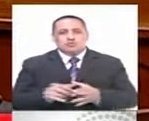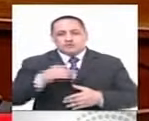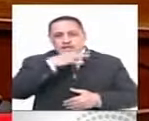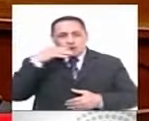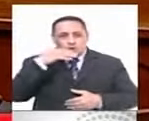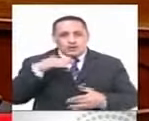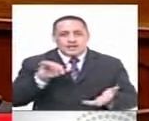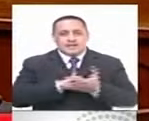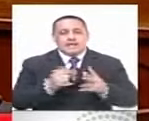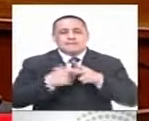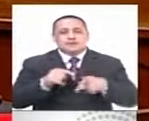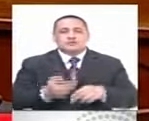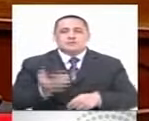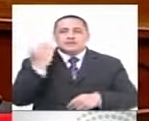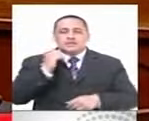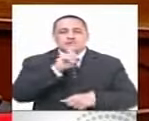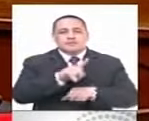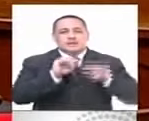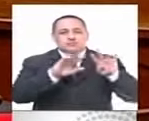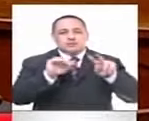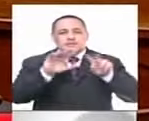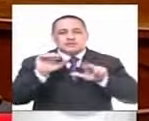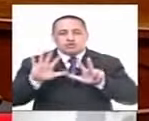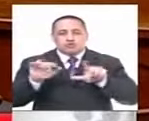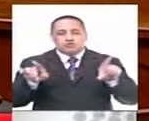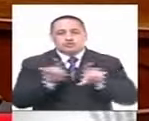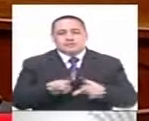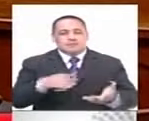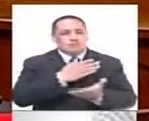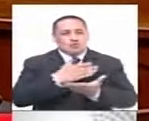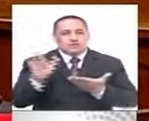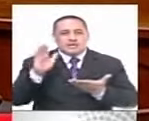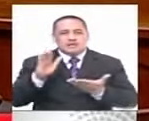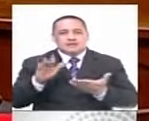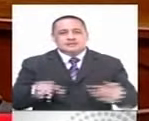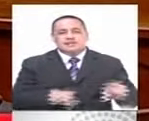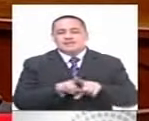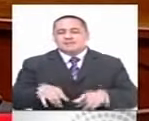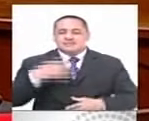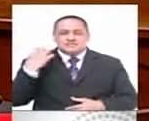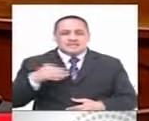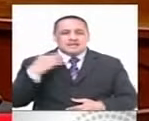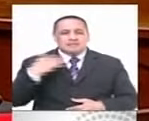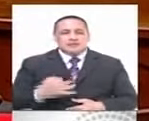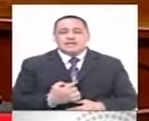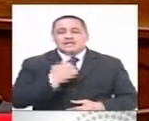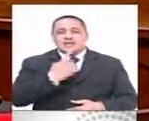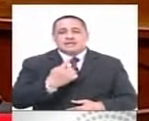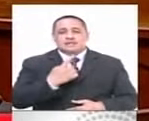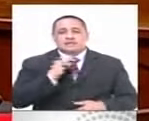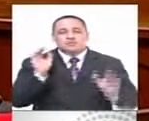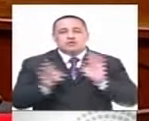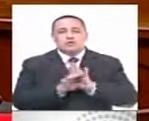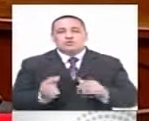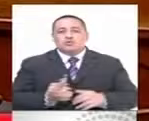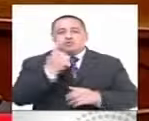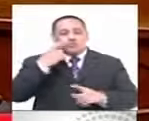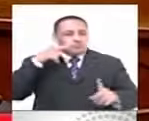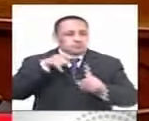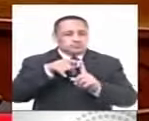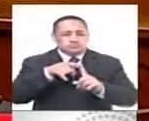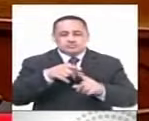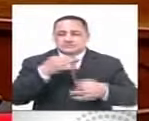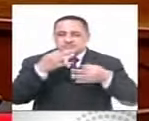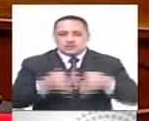que se inició en el 78. La erradicación siempre será una estrategia